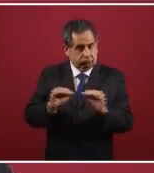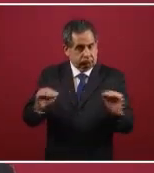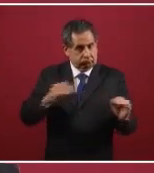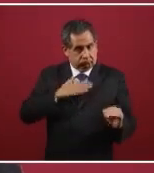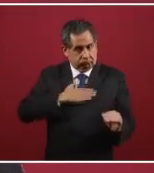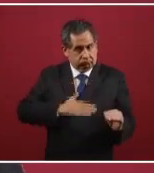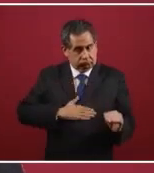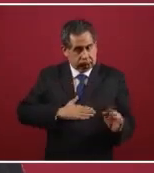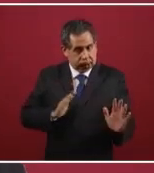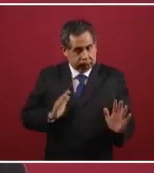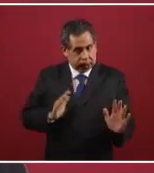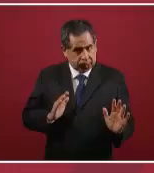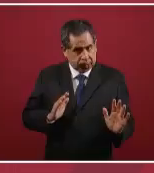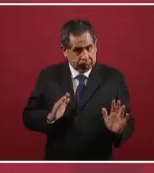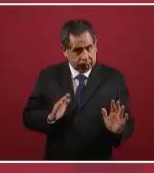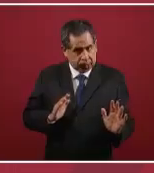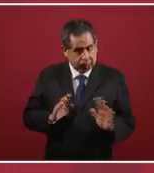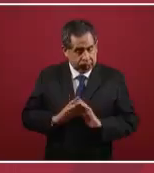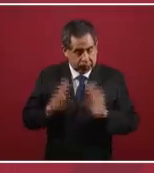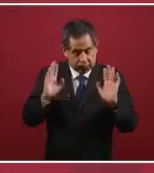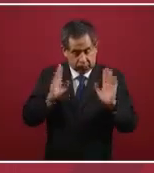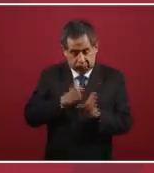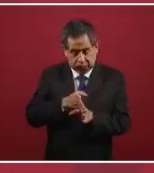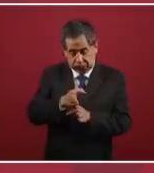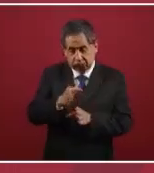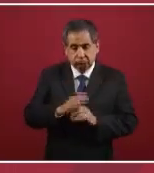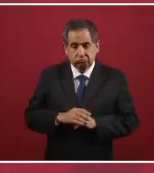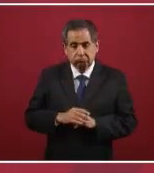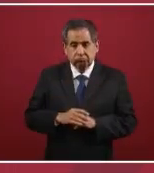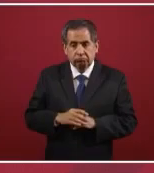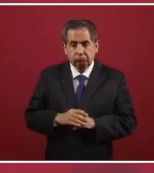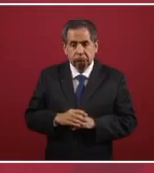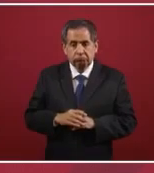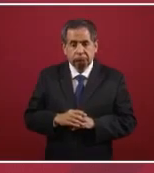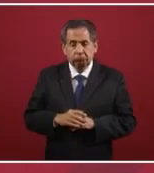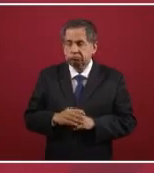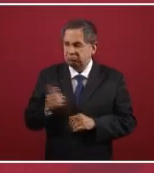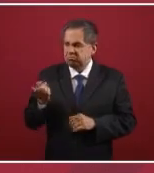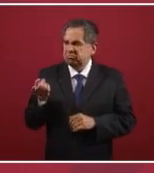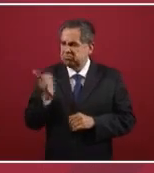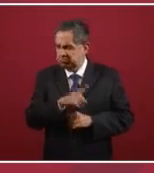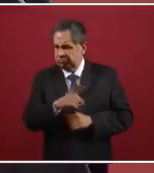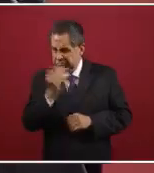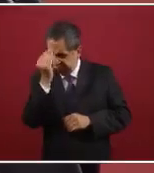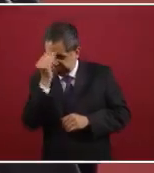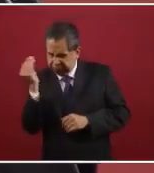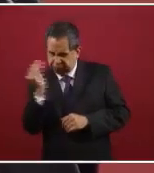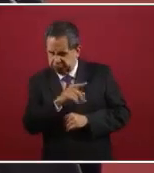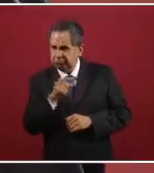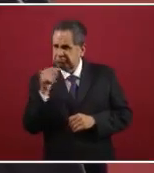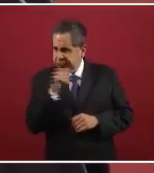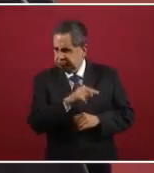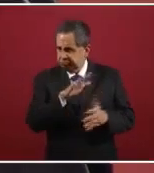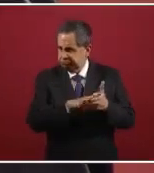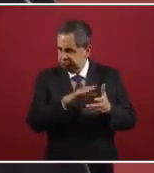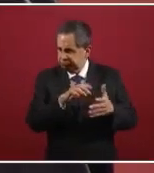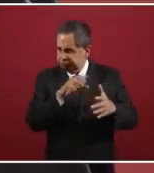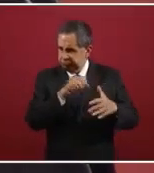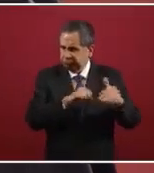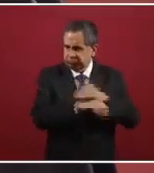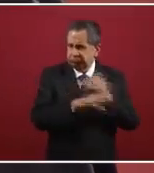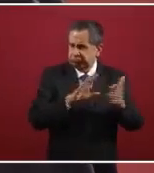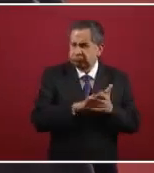sea, así como no voy a pedir que fabriquen delitos y persigan a